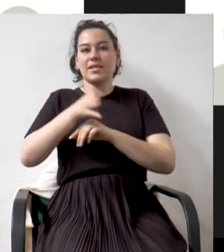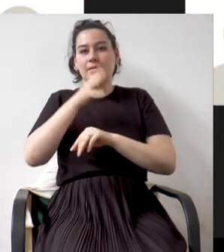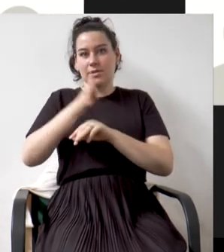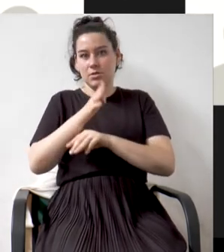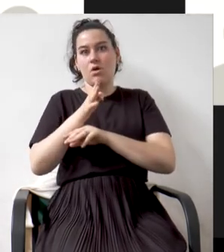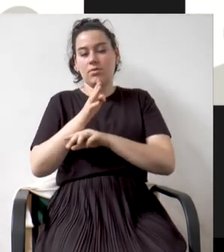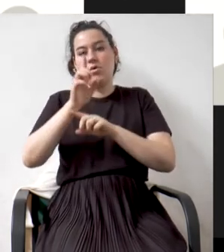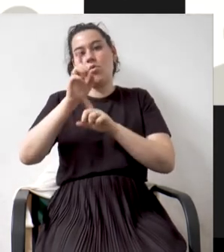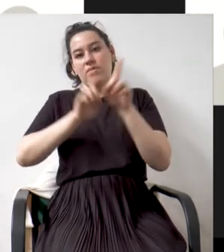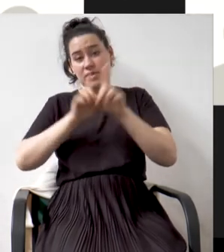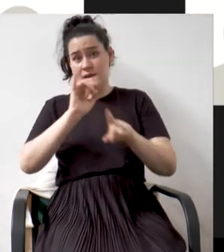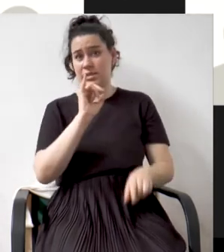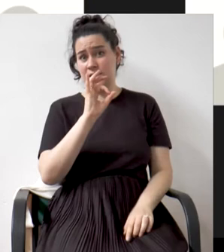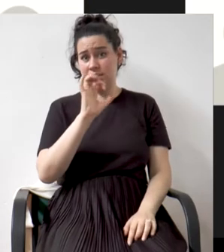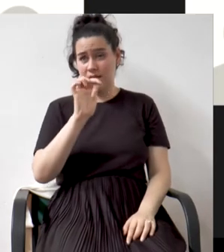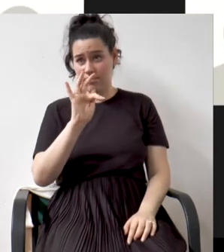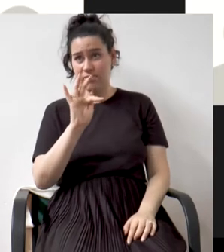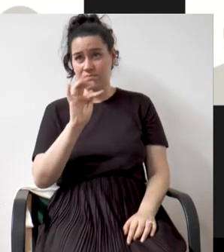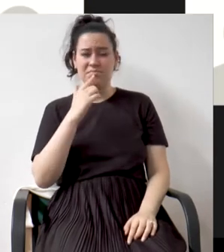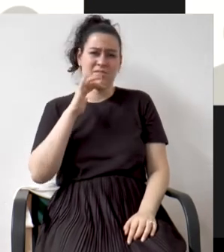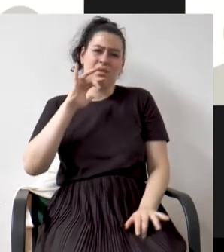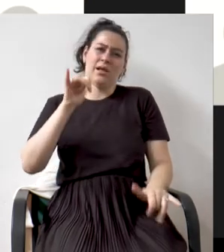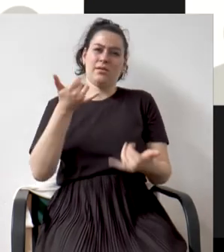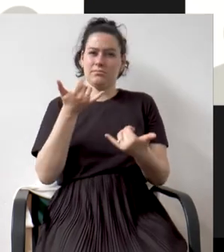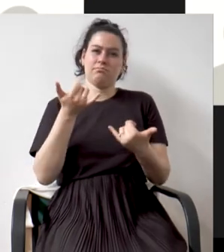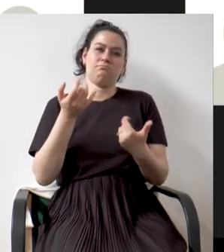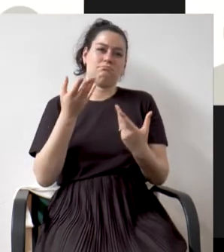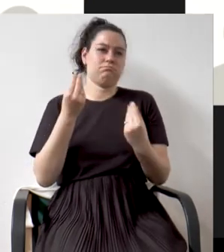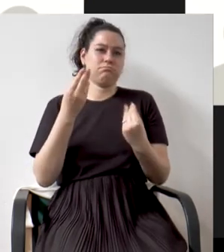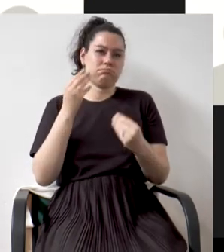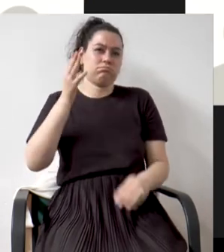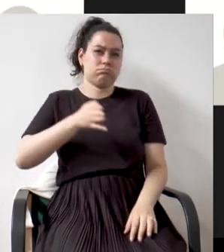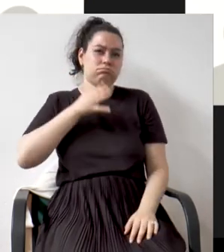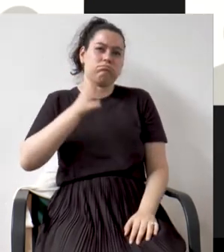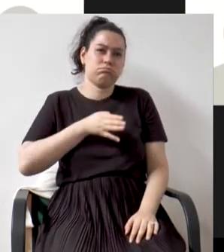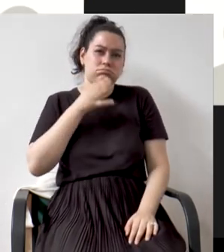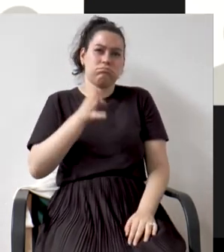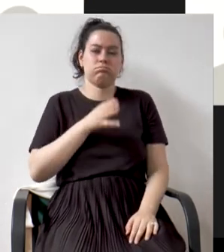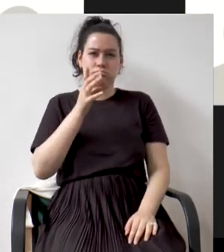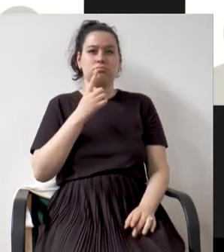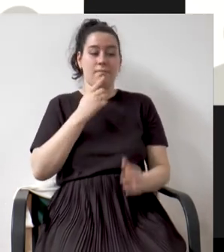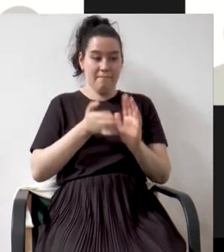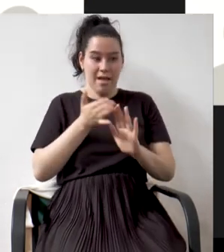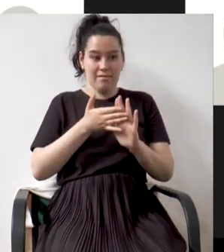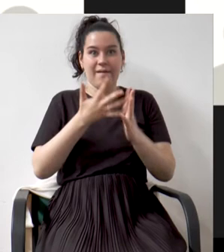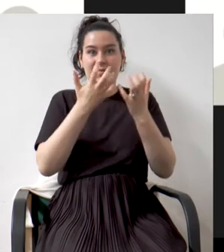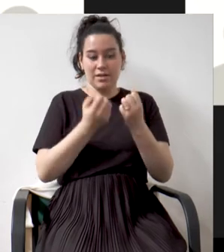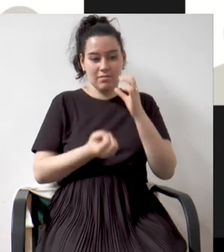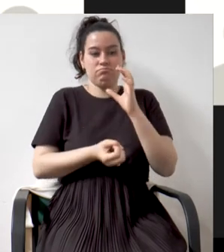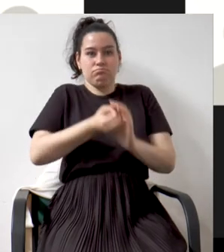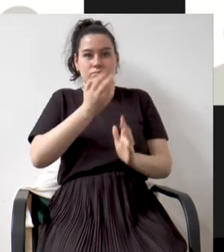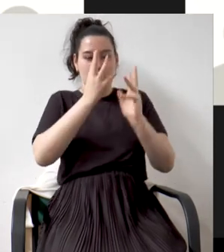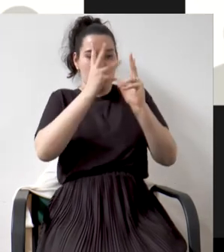está, digamos, jugado a una construcción de universidad. Entiendo que ese